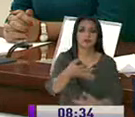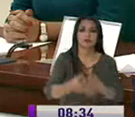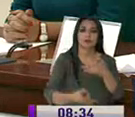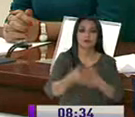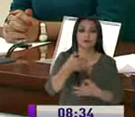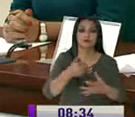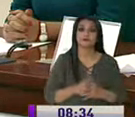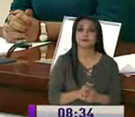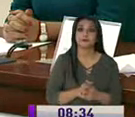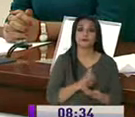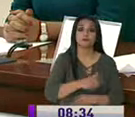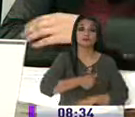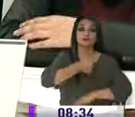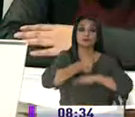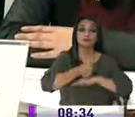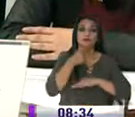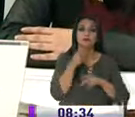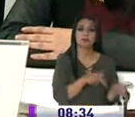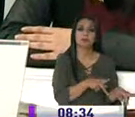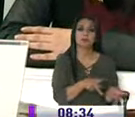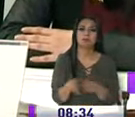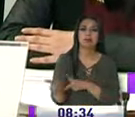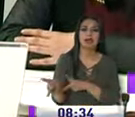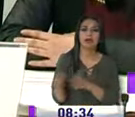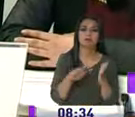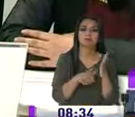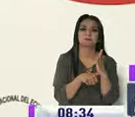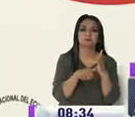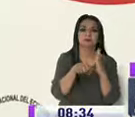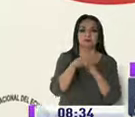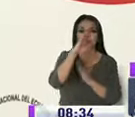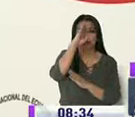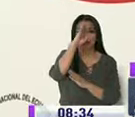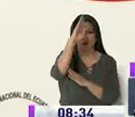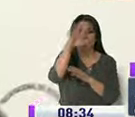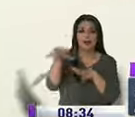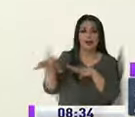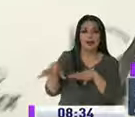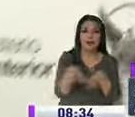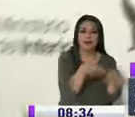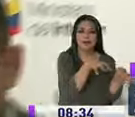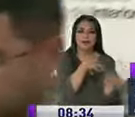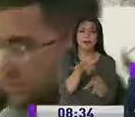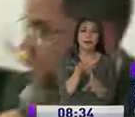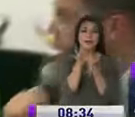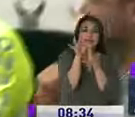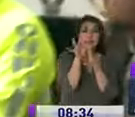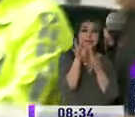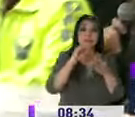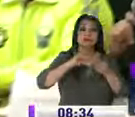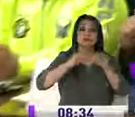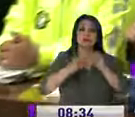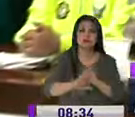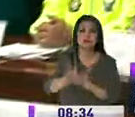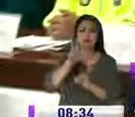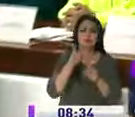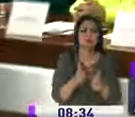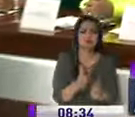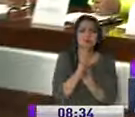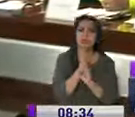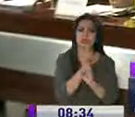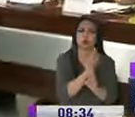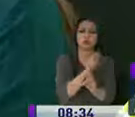que nosotros hemos dañado su imagen, en ningún motivo ese ha sido nuestro espíritu. Todo lo contrario, nosotros